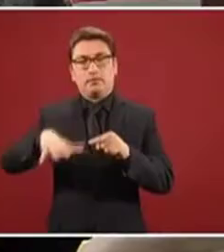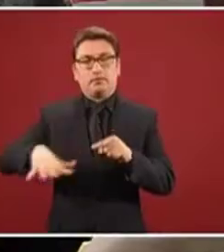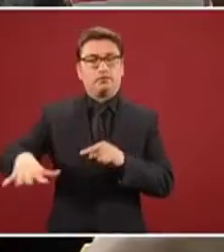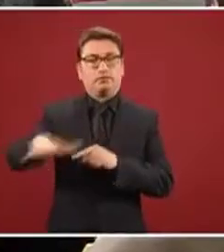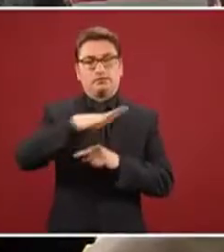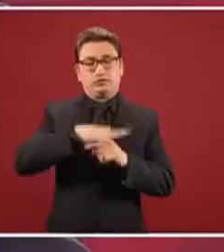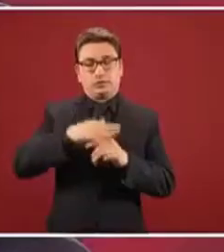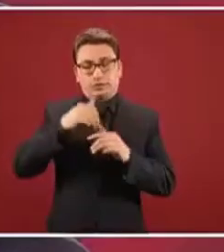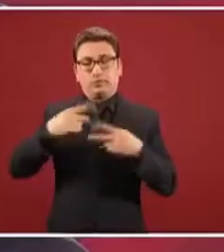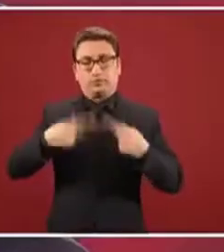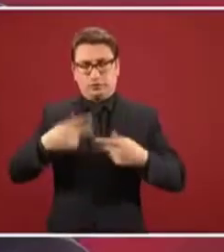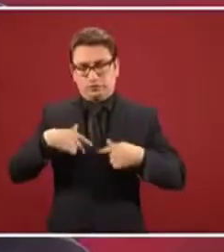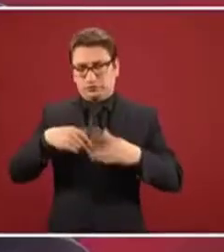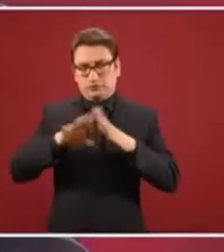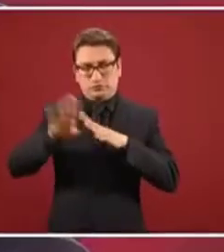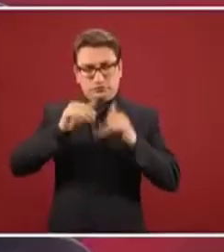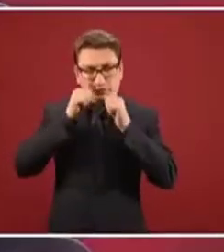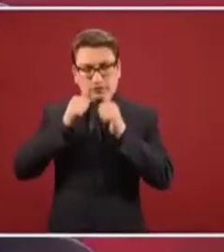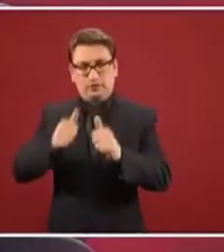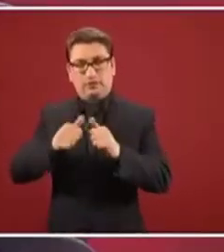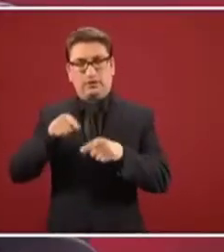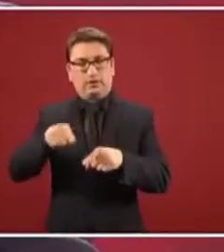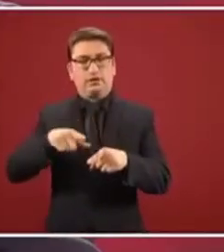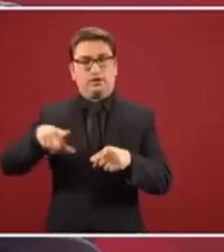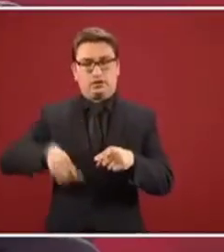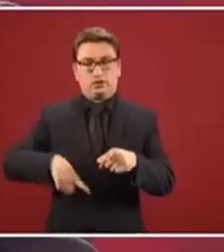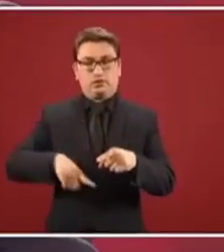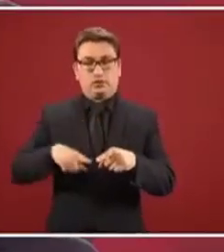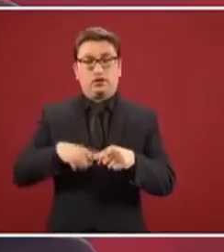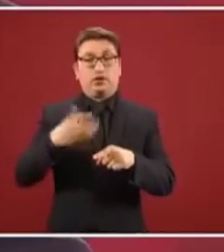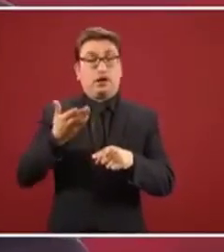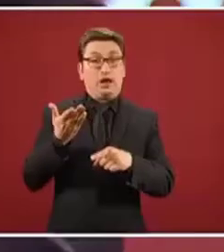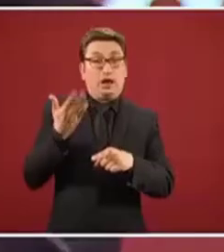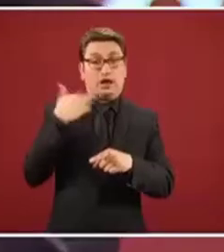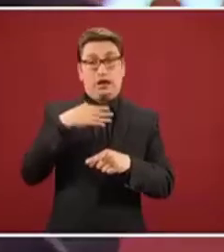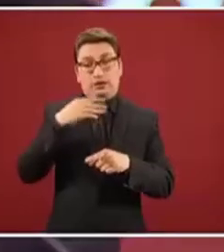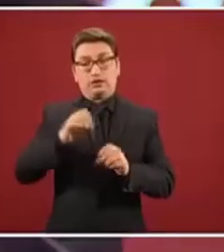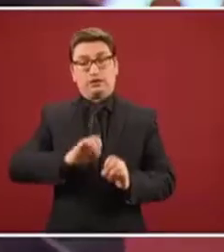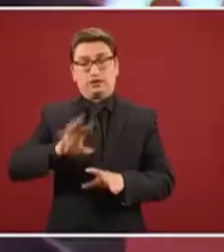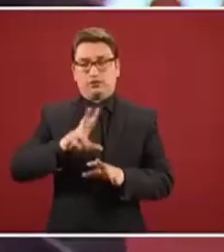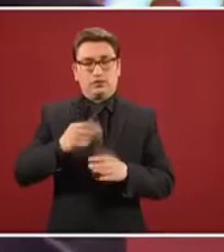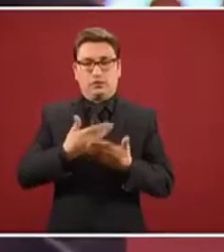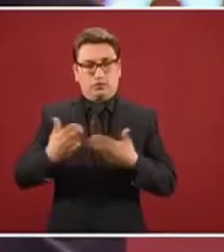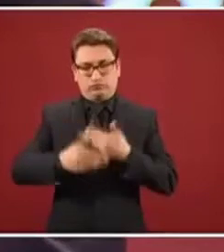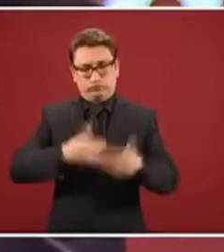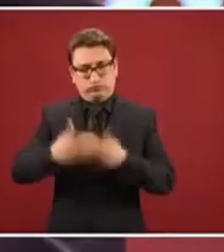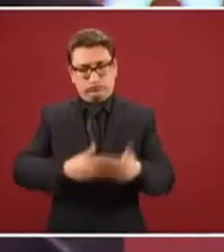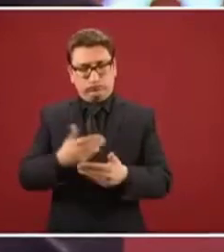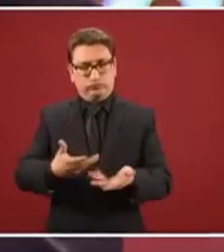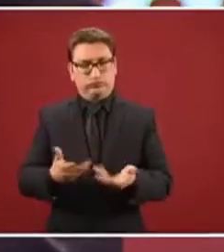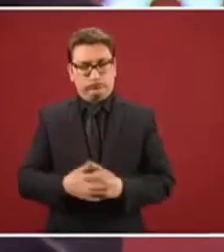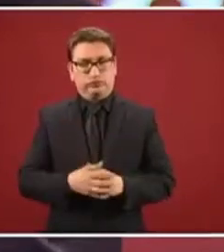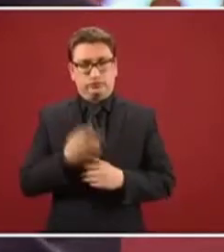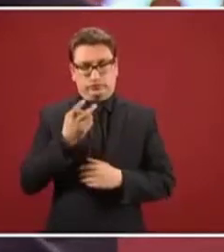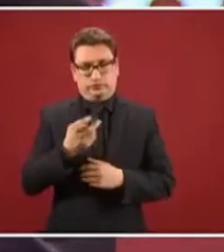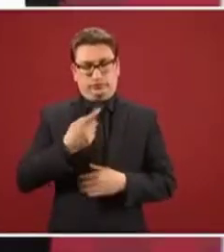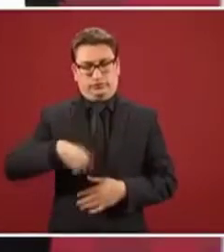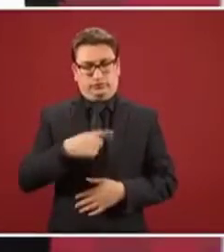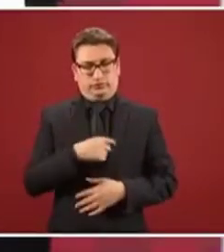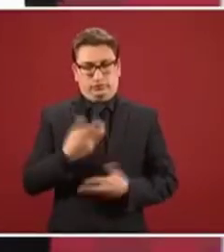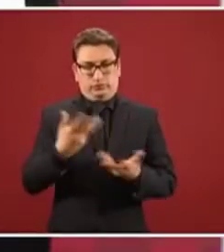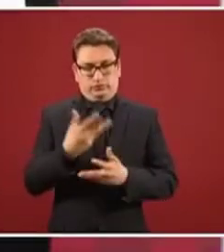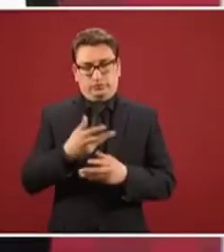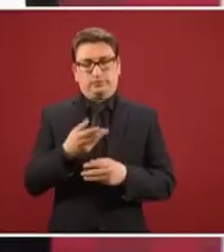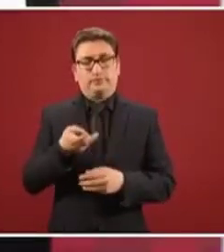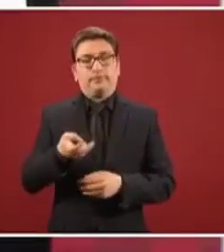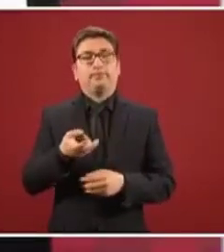a migrantes cuando el gobierno tenía abandonado ese tema. En ese sentido, es como lo estamos